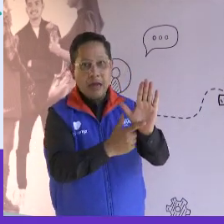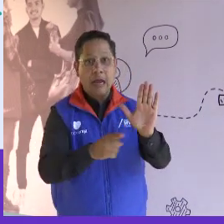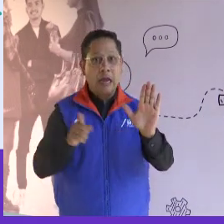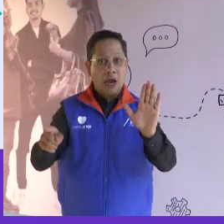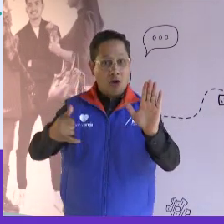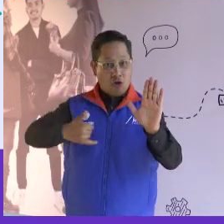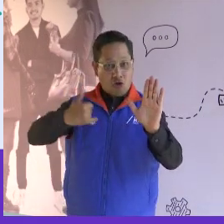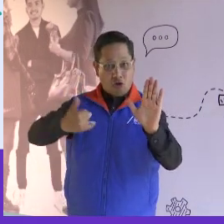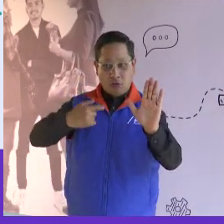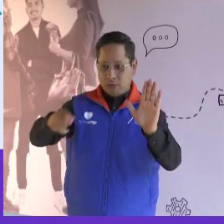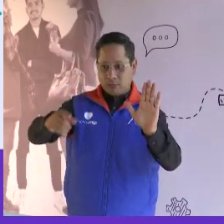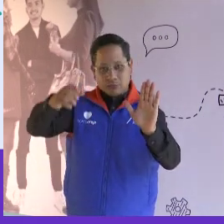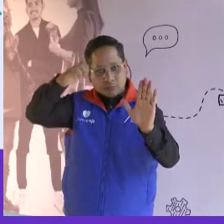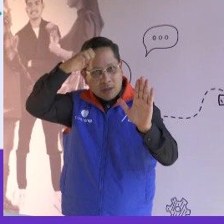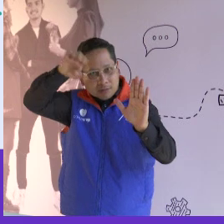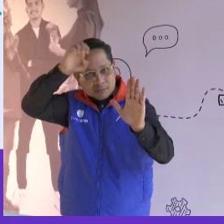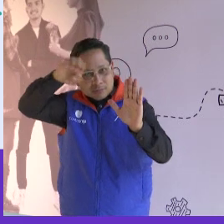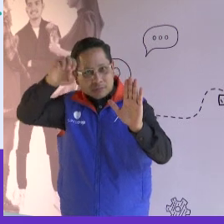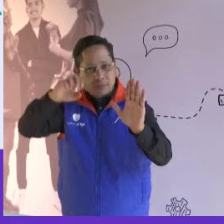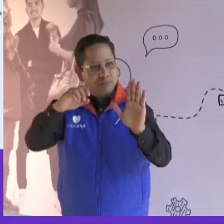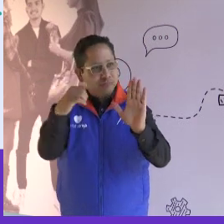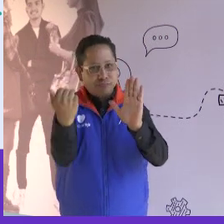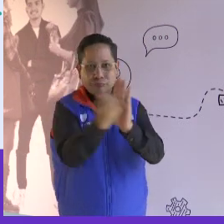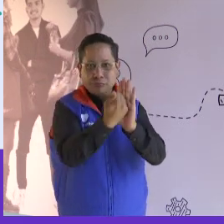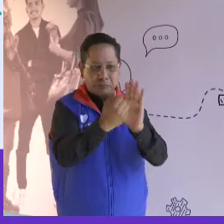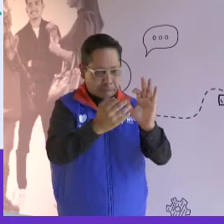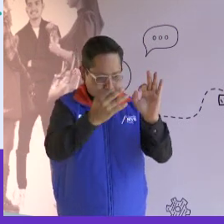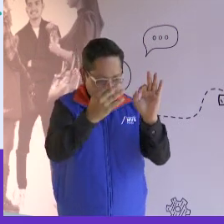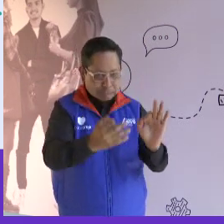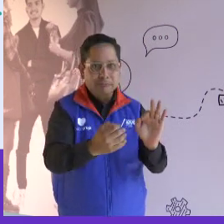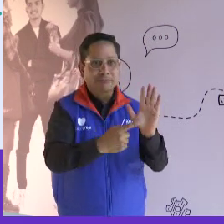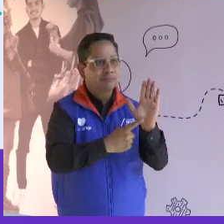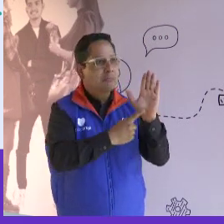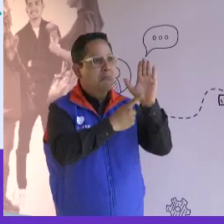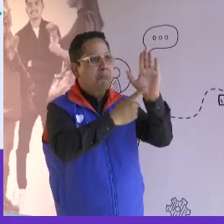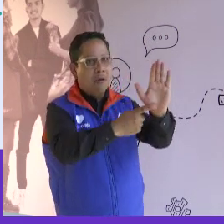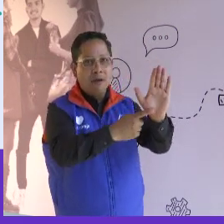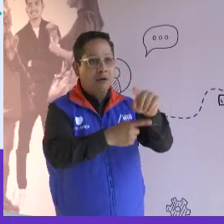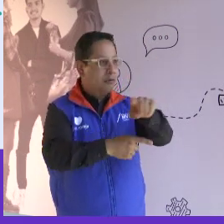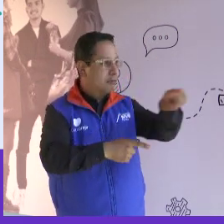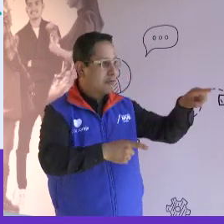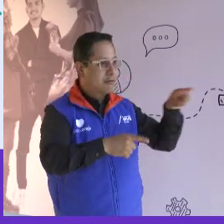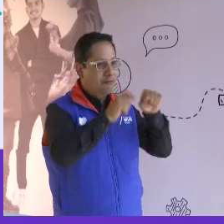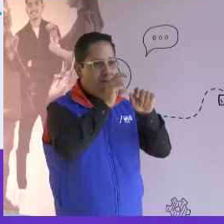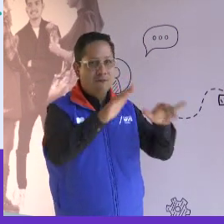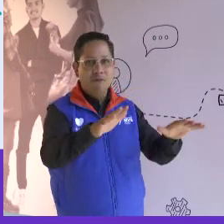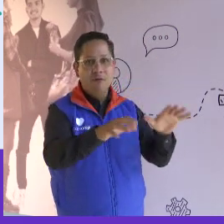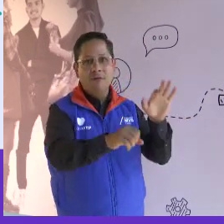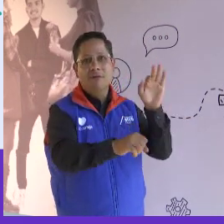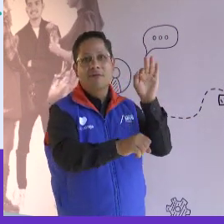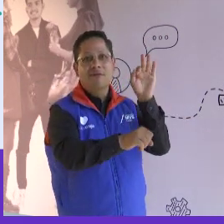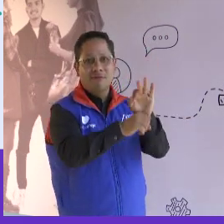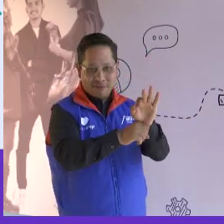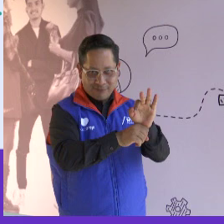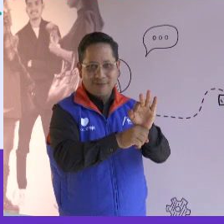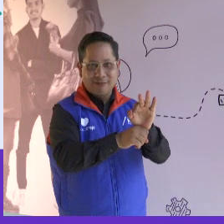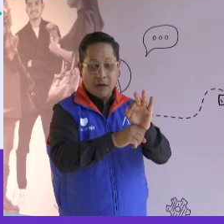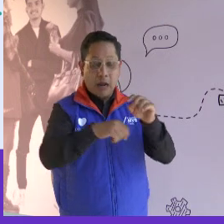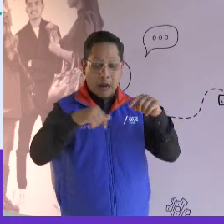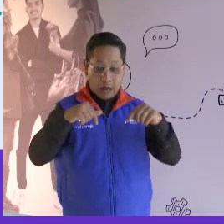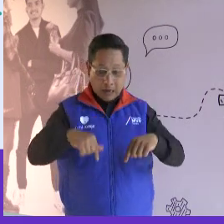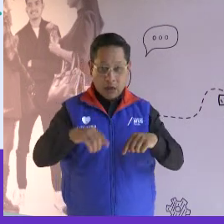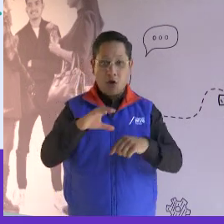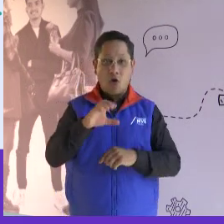y un tutor académico que nos entrega una señalética de buena calidad, y hacemos pues la información que generamos desde Ecopil para